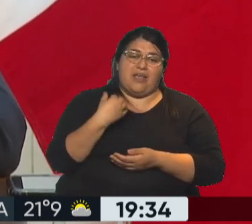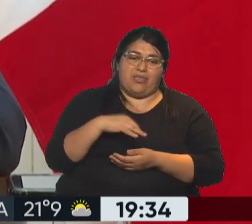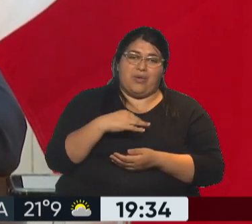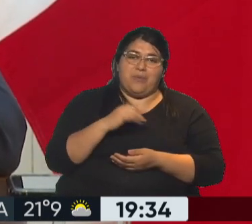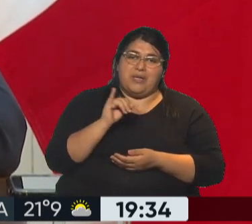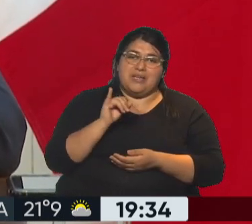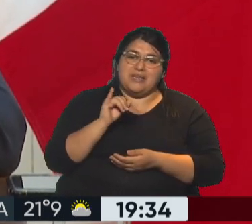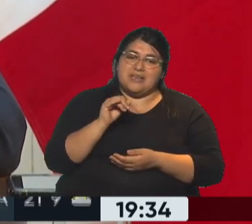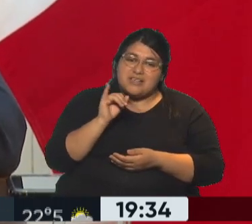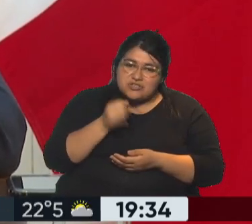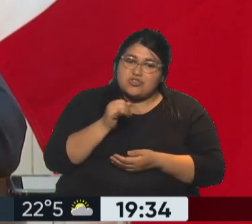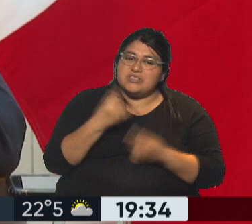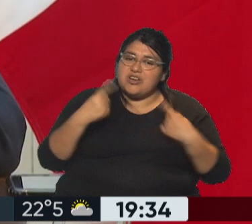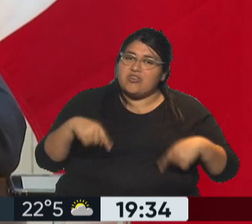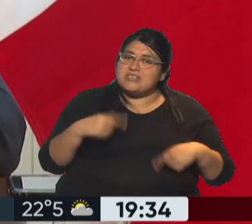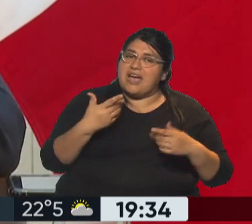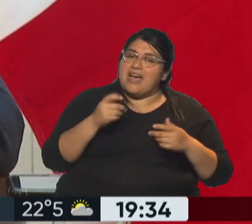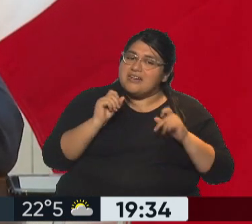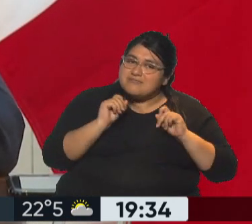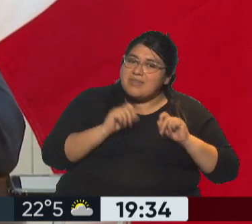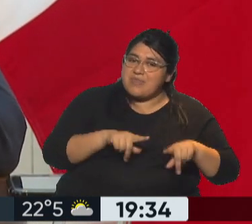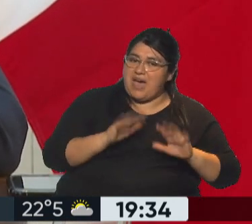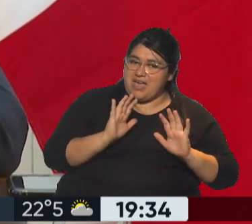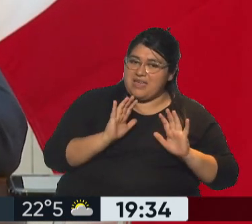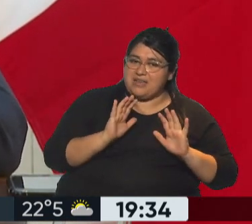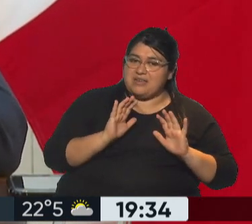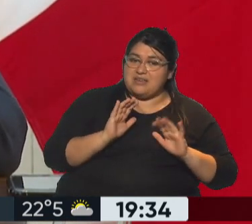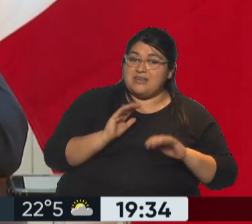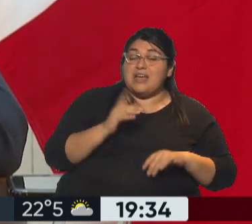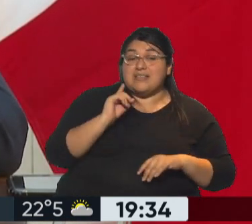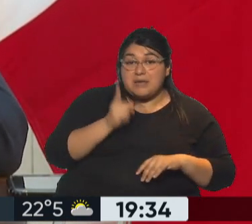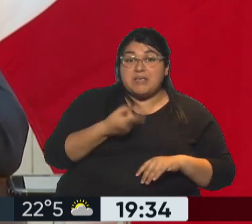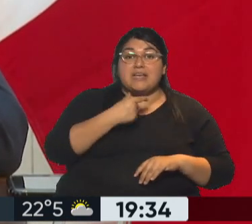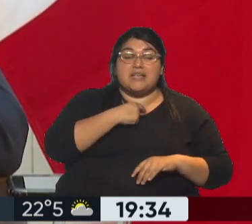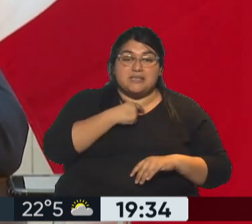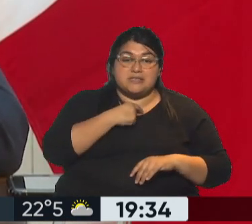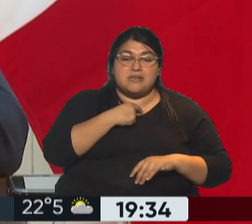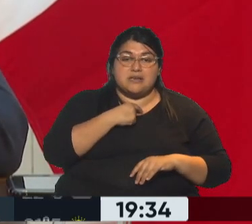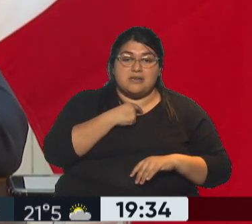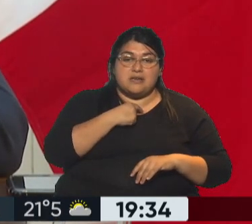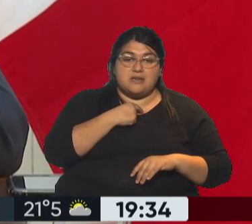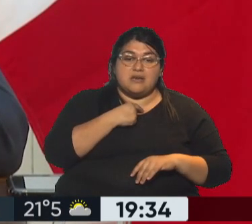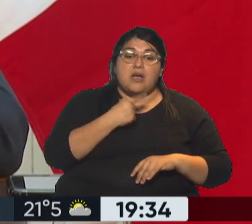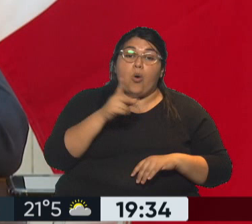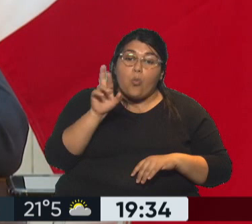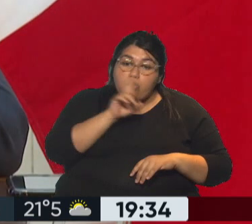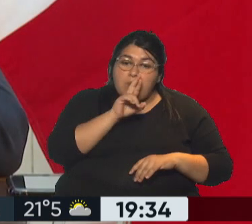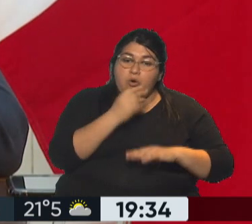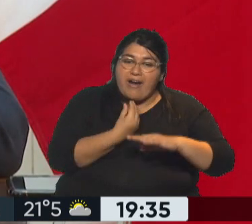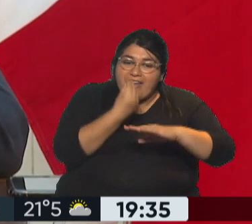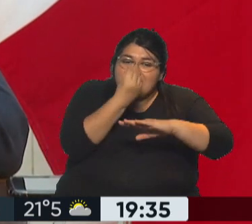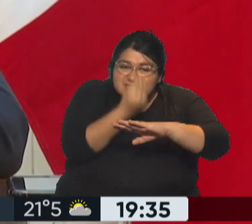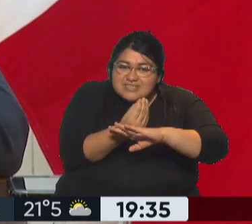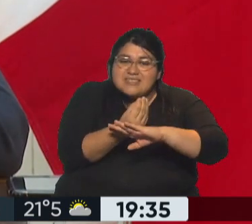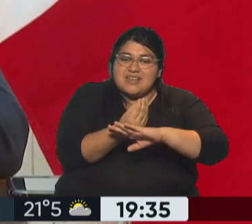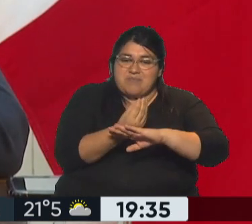merecimientos necesarios para presidir el BID. Quise además que sea una mujer la que presida